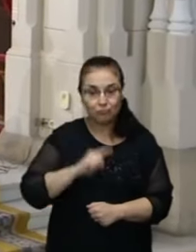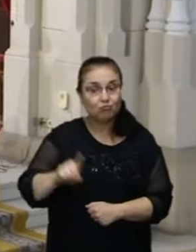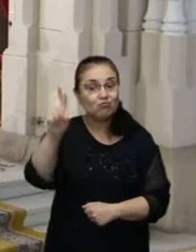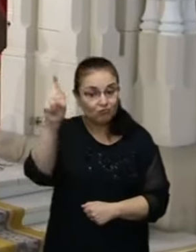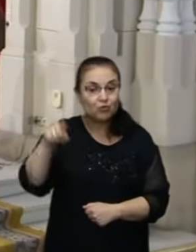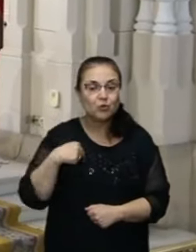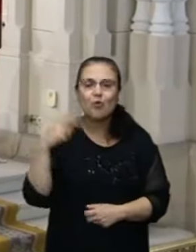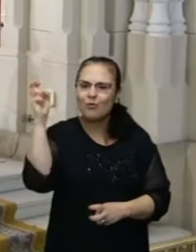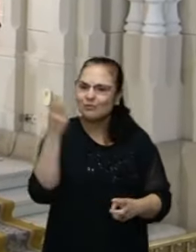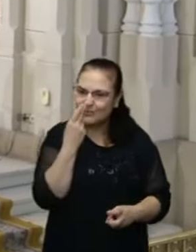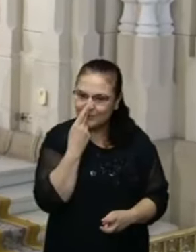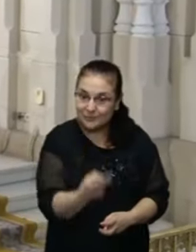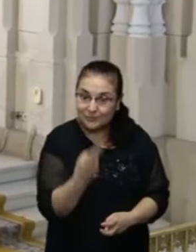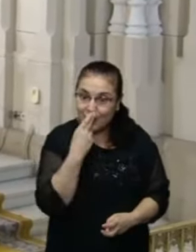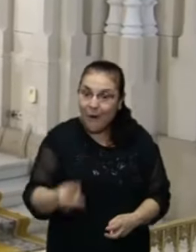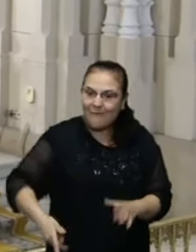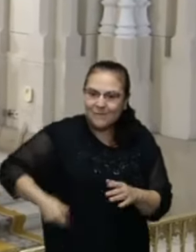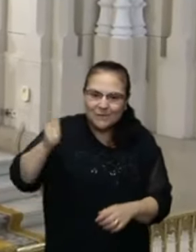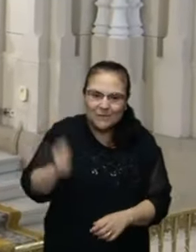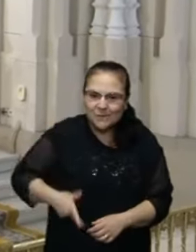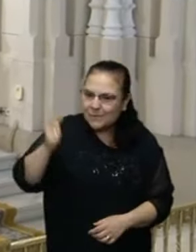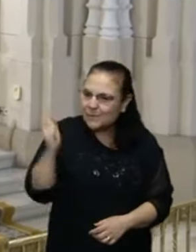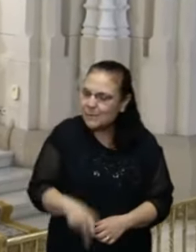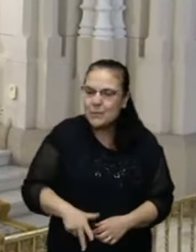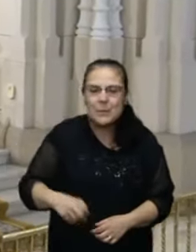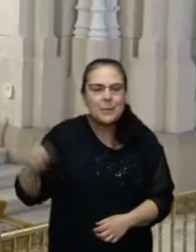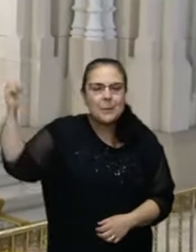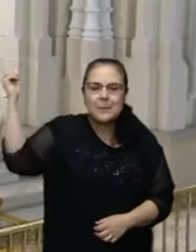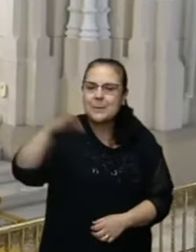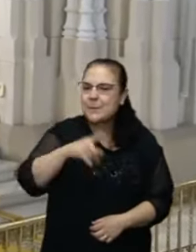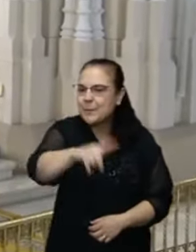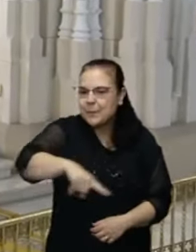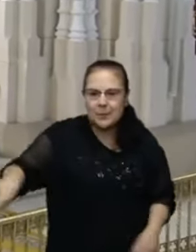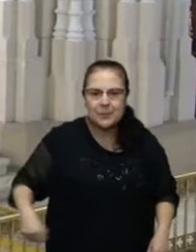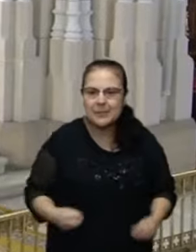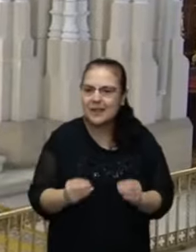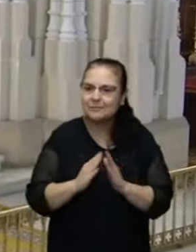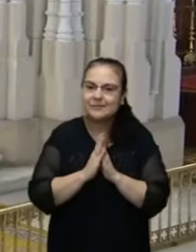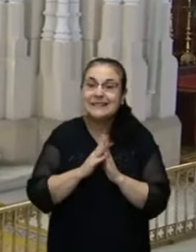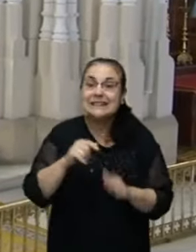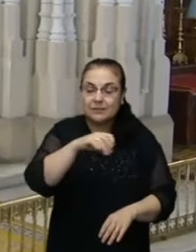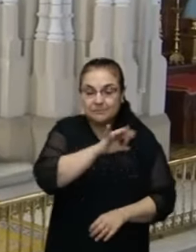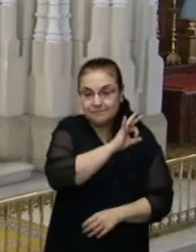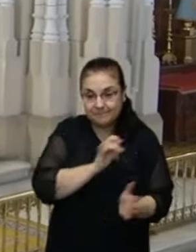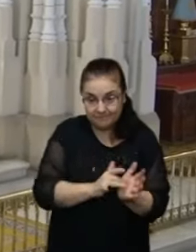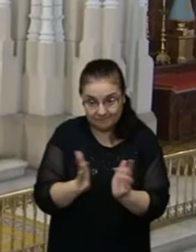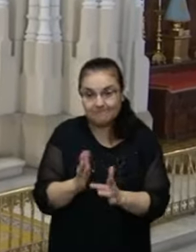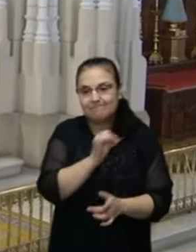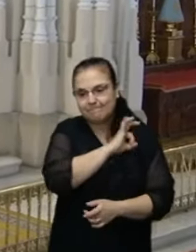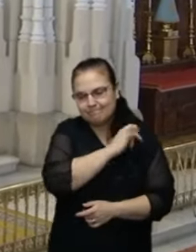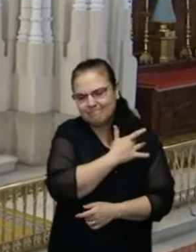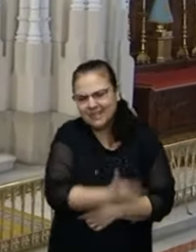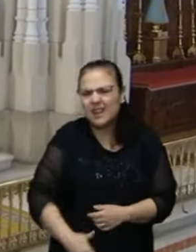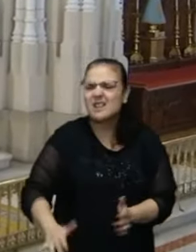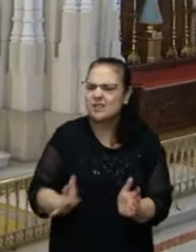Tú que nos visitas continuamente con la gracia de tu Espíritu, Cristo, ten